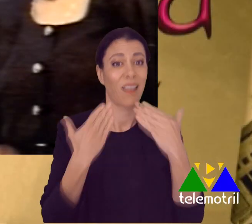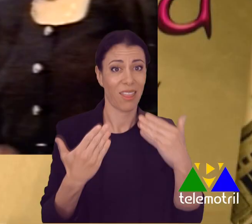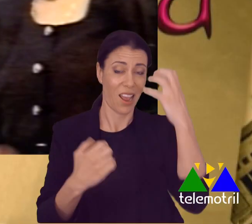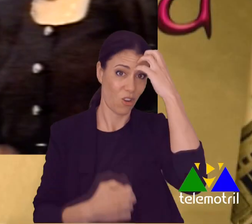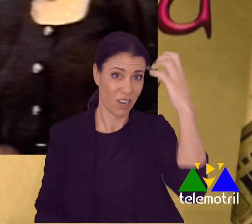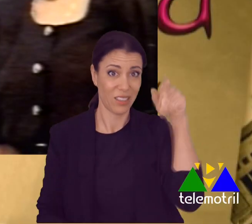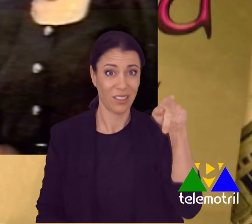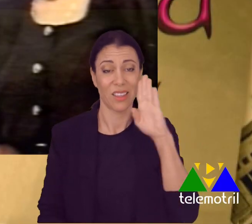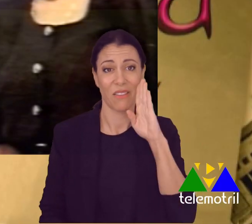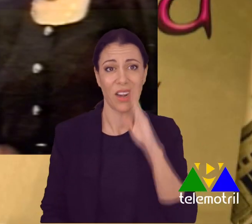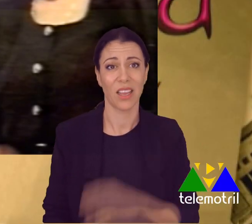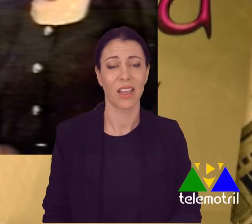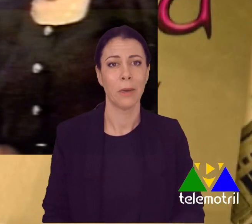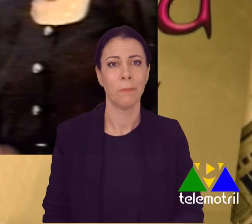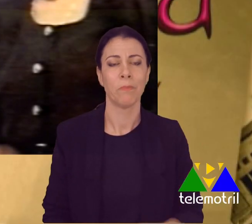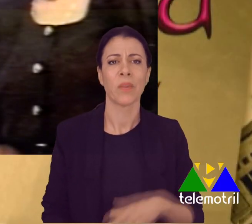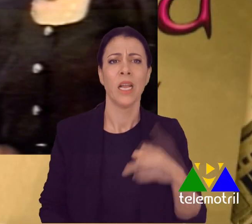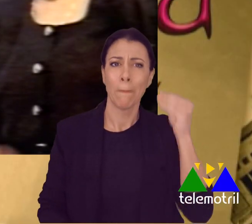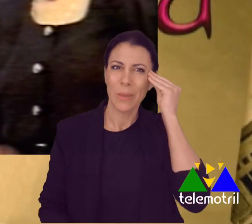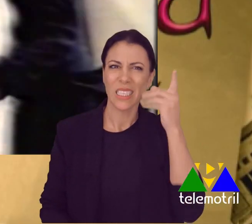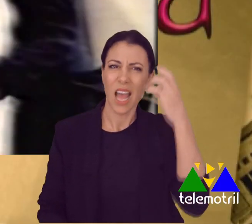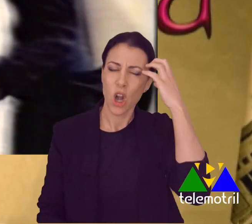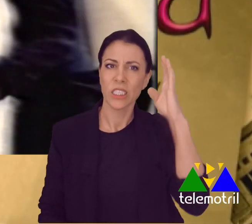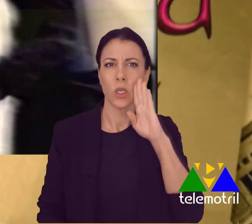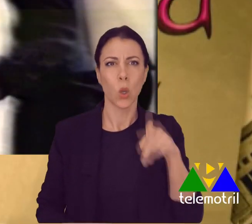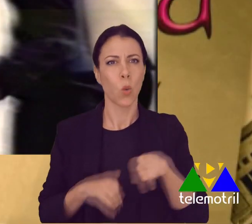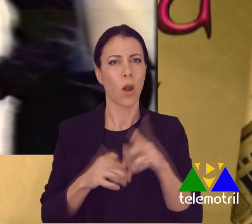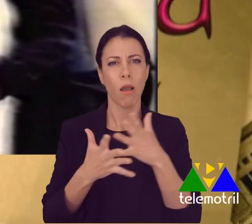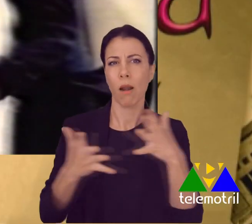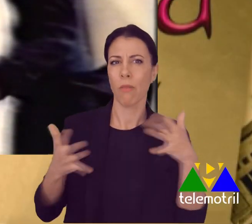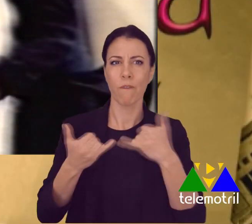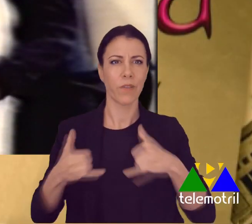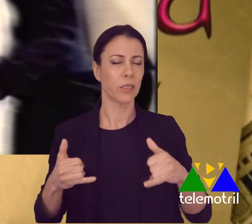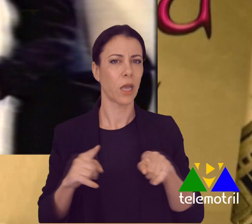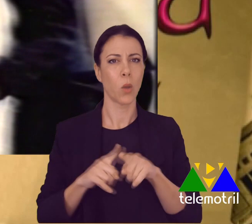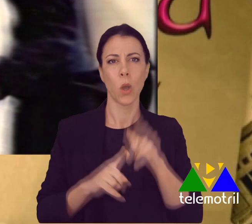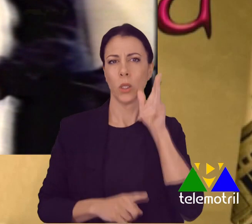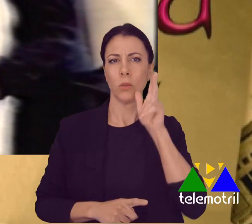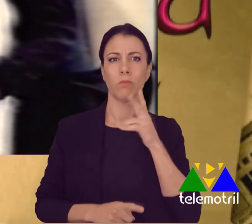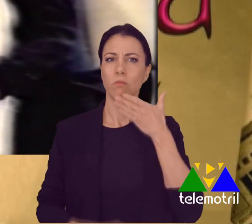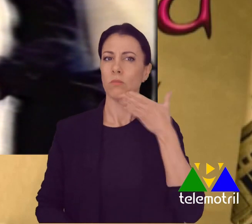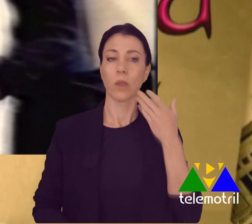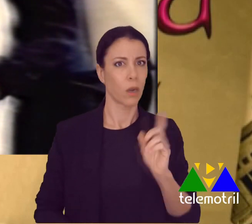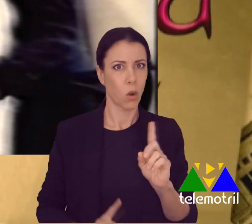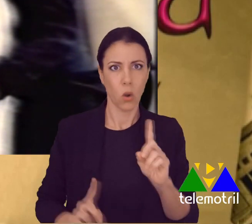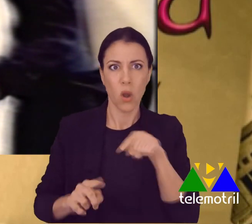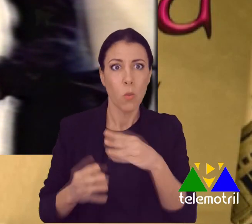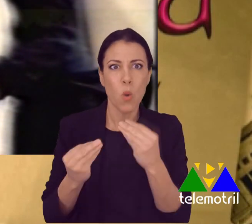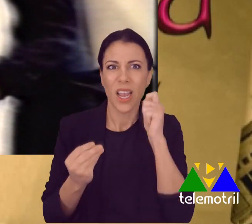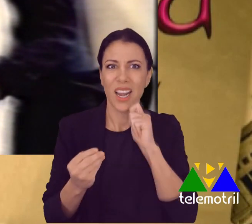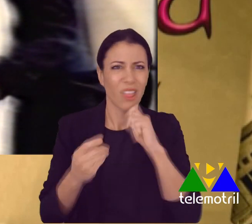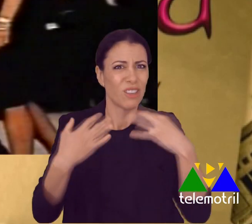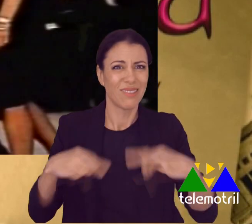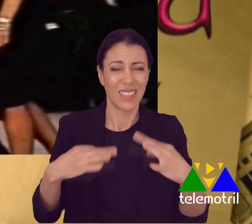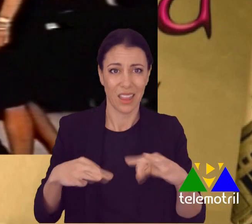eso que decimos, ¿no? Que no eran unos reyes ostentosos, de grandes fiestas, de grandes... No. Pero aún así eran muy queridos, igual que fue muy querido por la